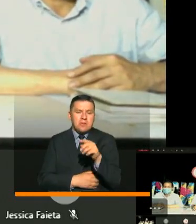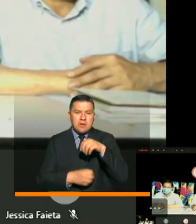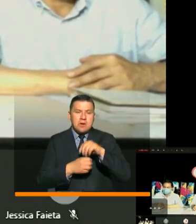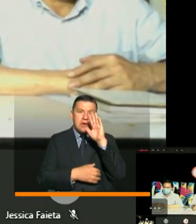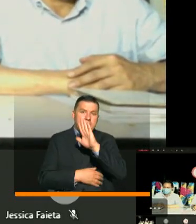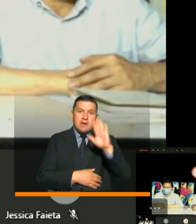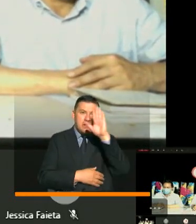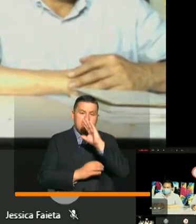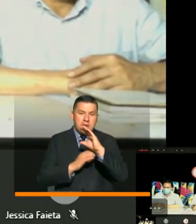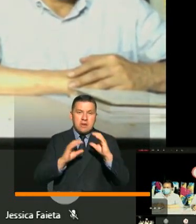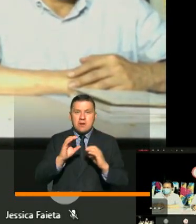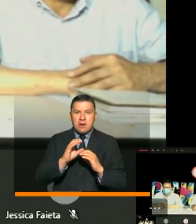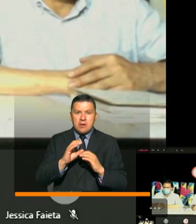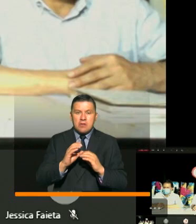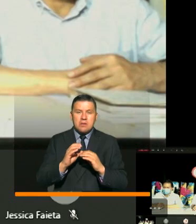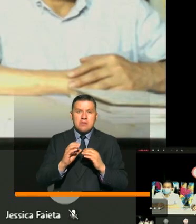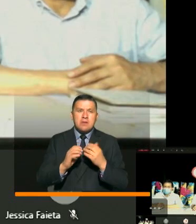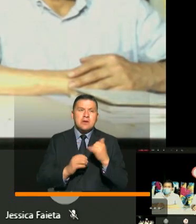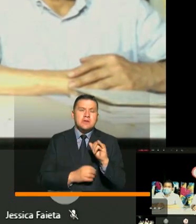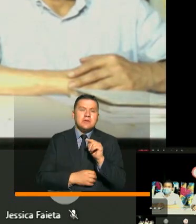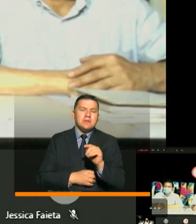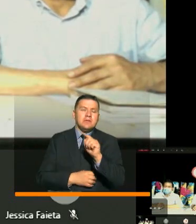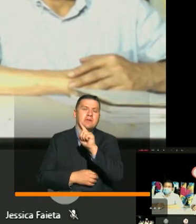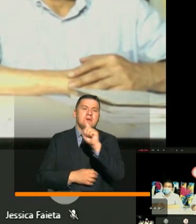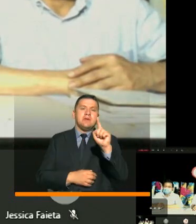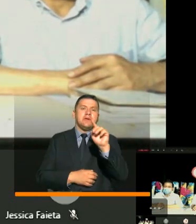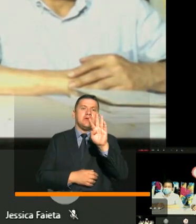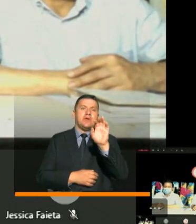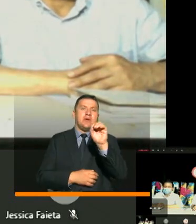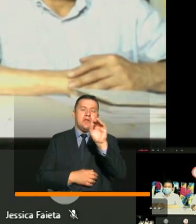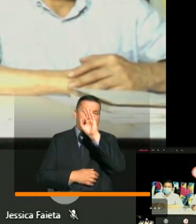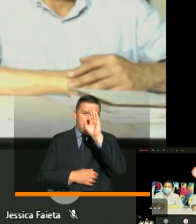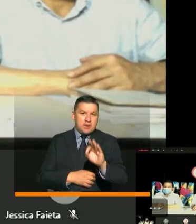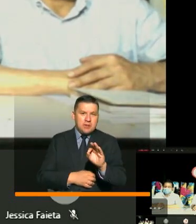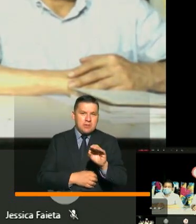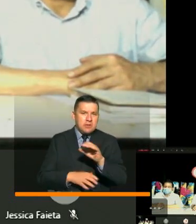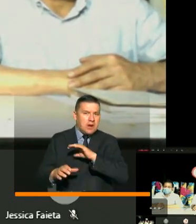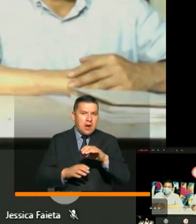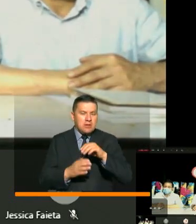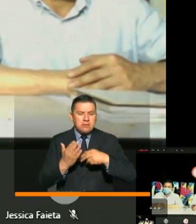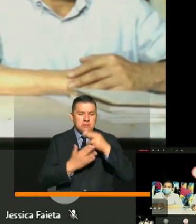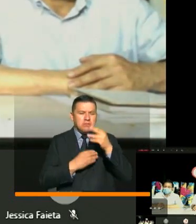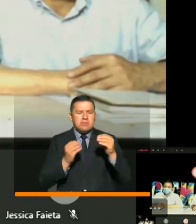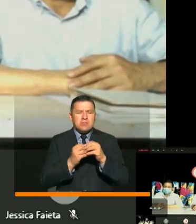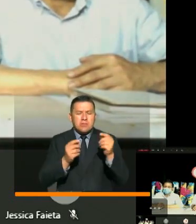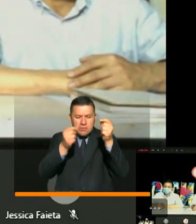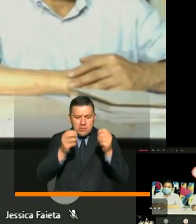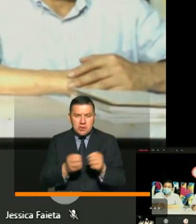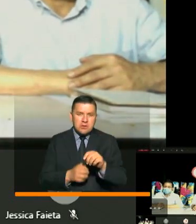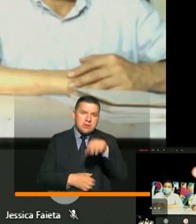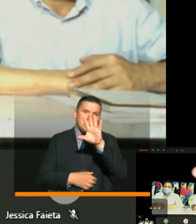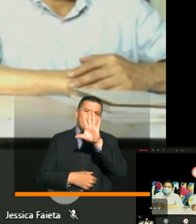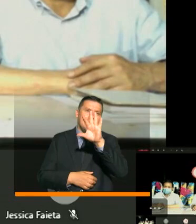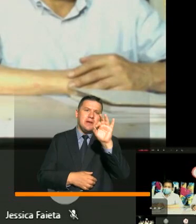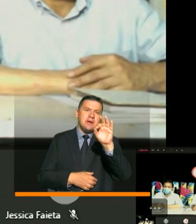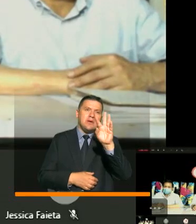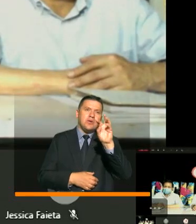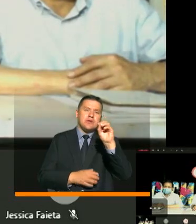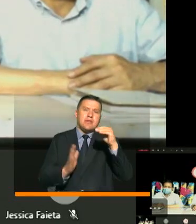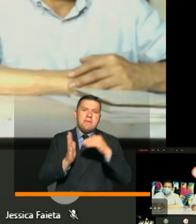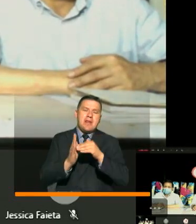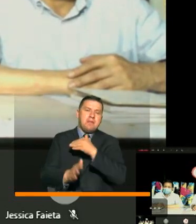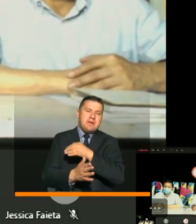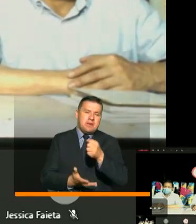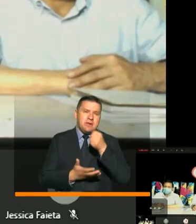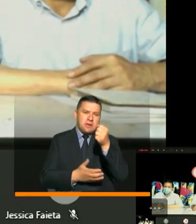en el Departamento del Cauca tenemos 190 proyectos de obras ejecutadas que ascienden a un valor de más de 580.000 millones